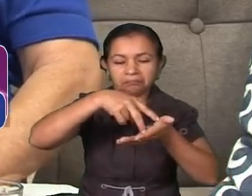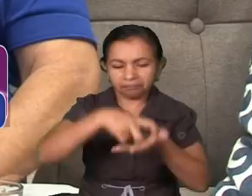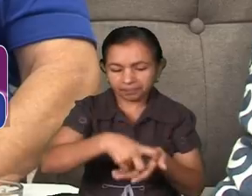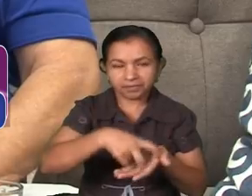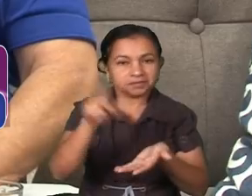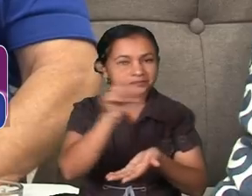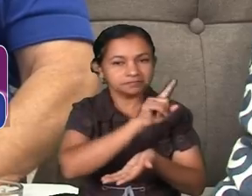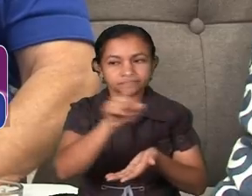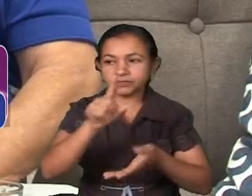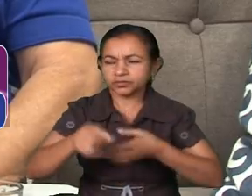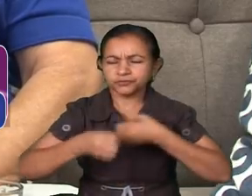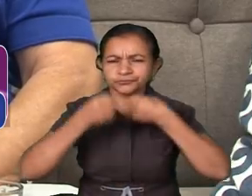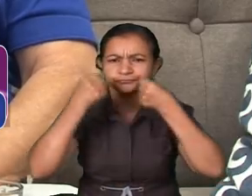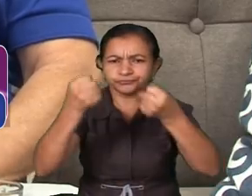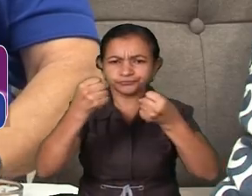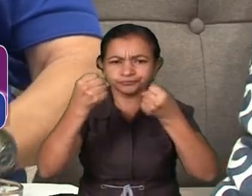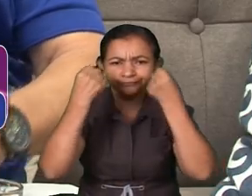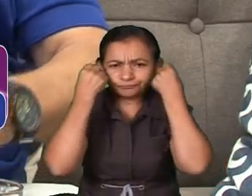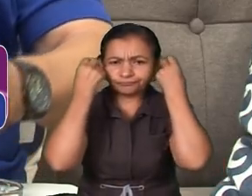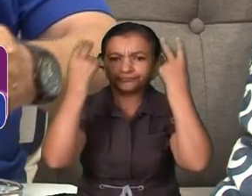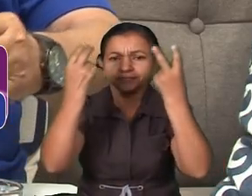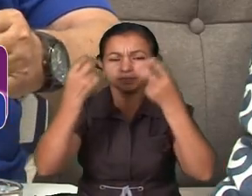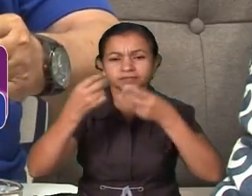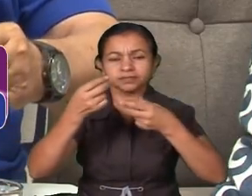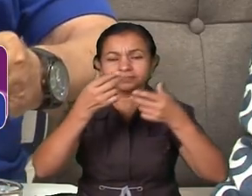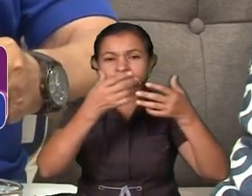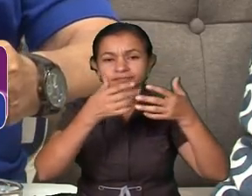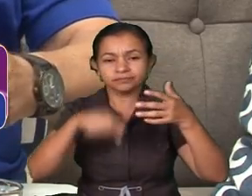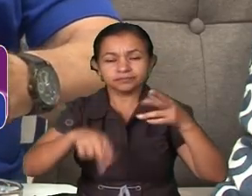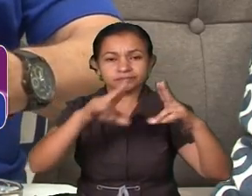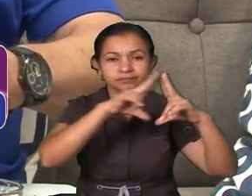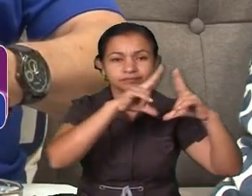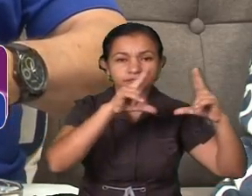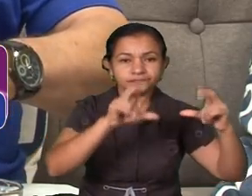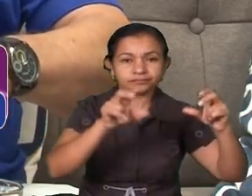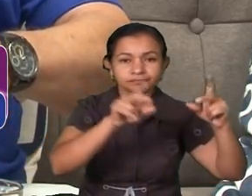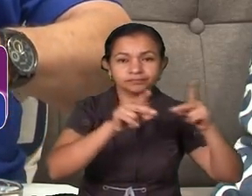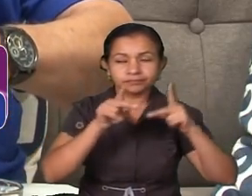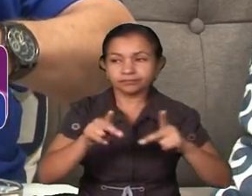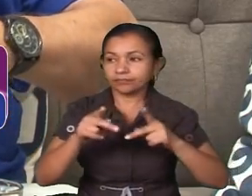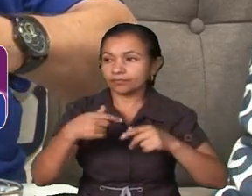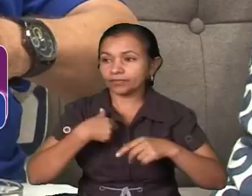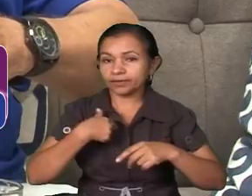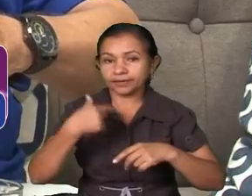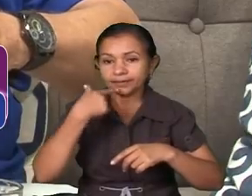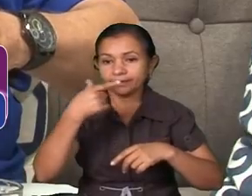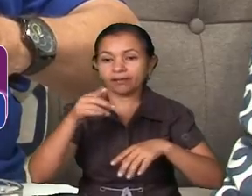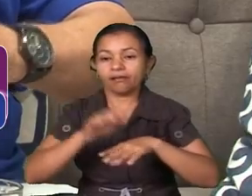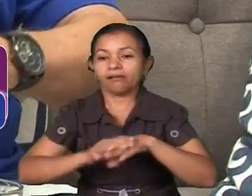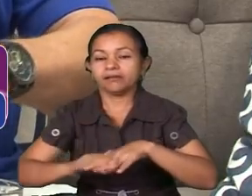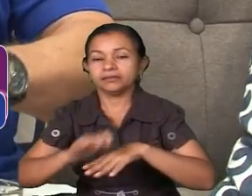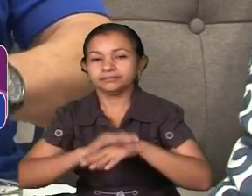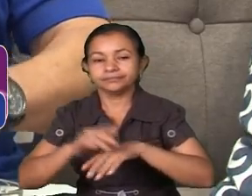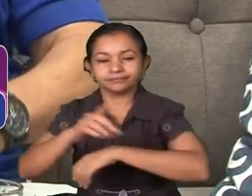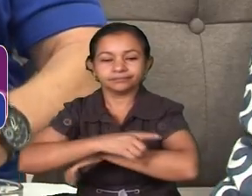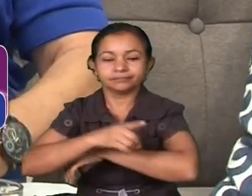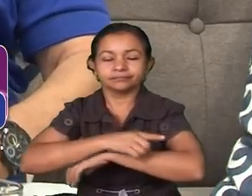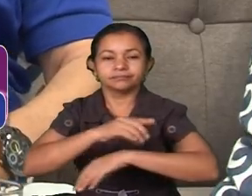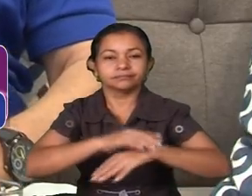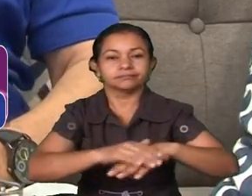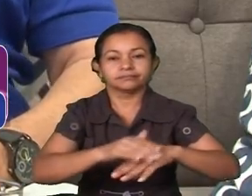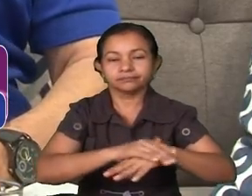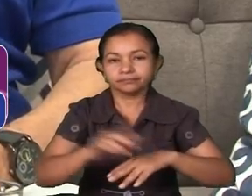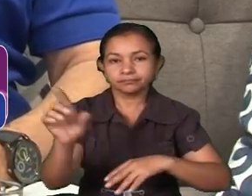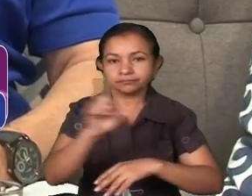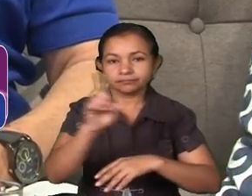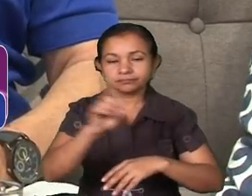Somos invencibles. Mientras hayan dirigentes, y esto no es que yo les sobe la chaqueta y la espalda a Daniel Ortega, pero